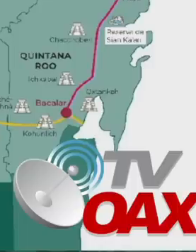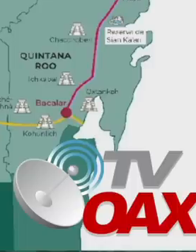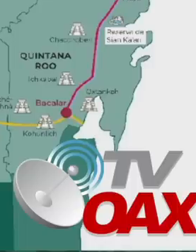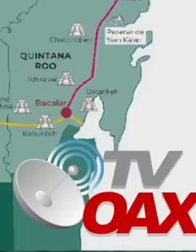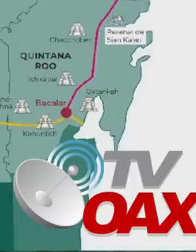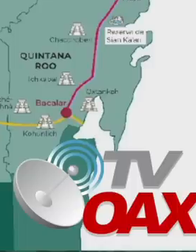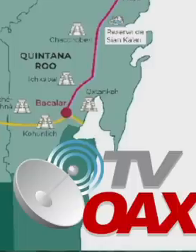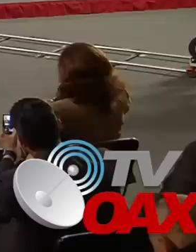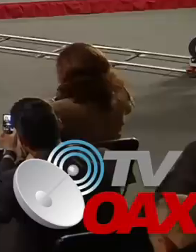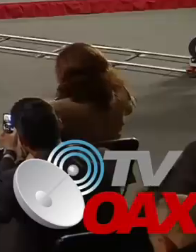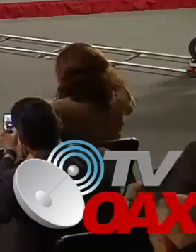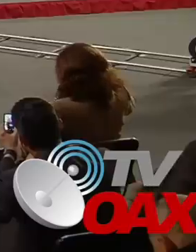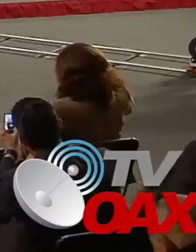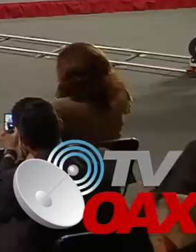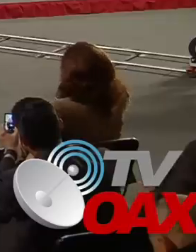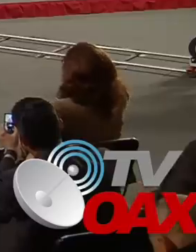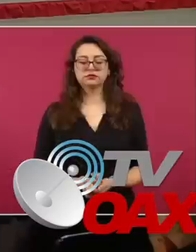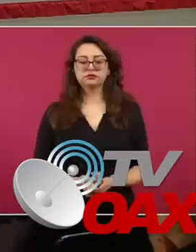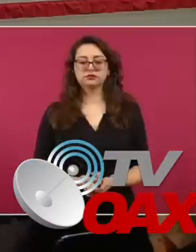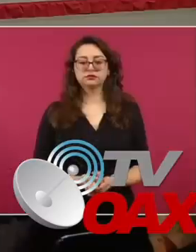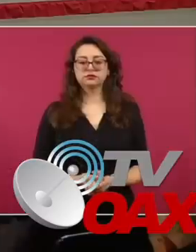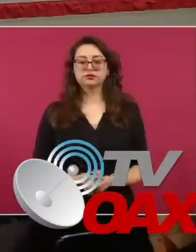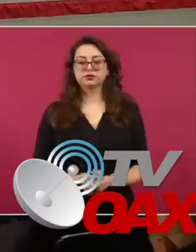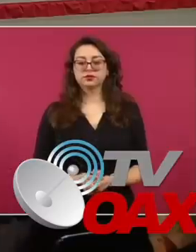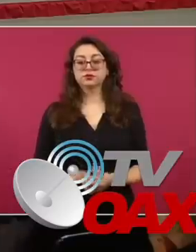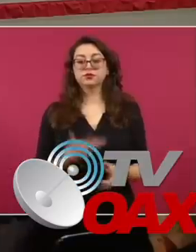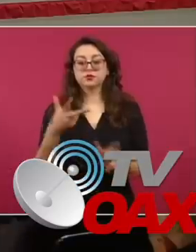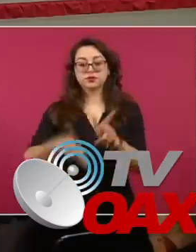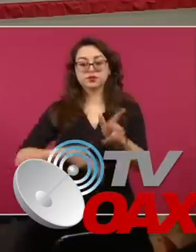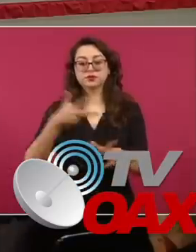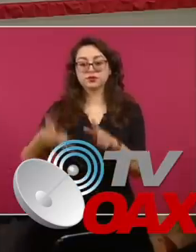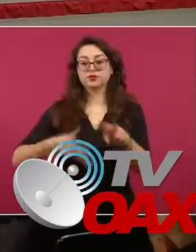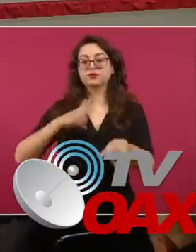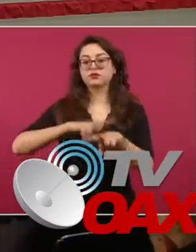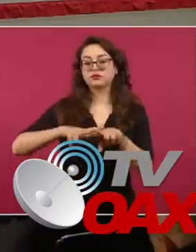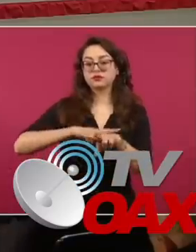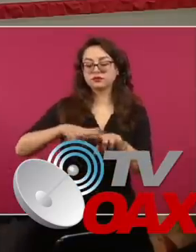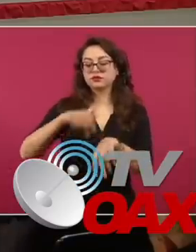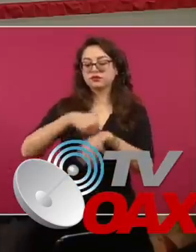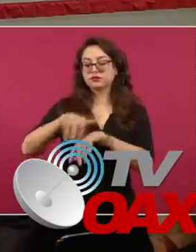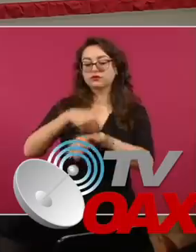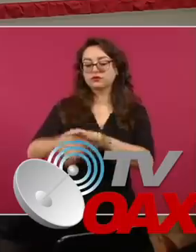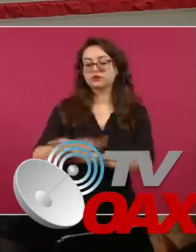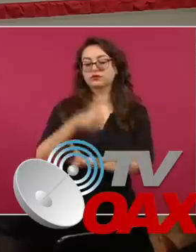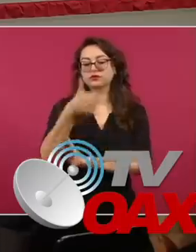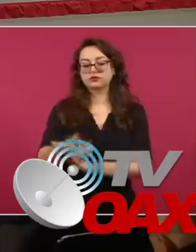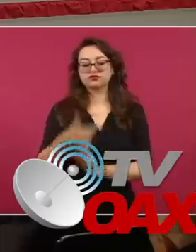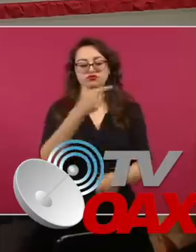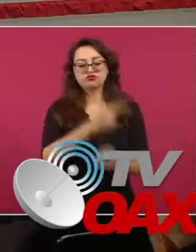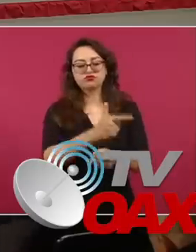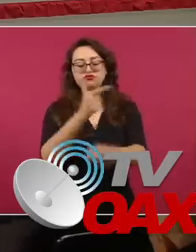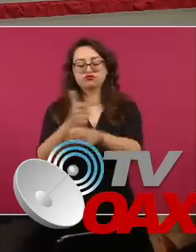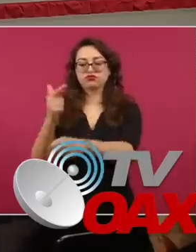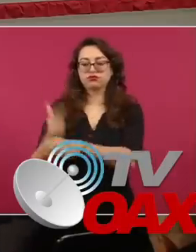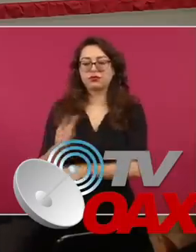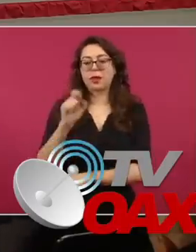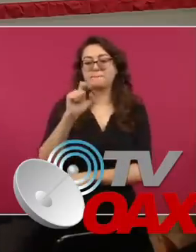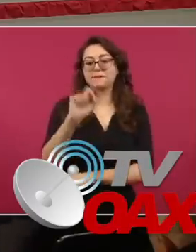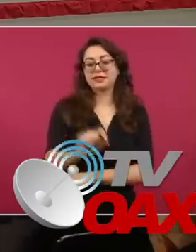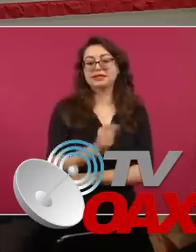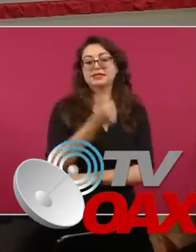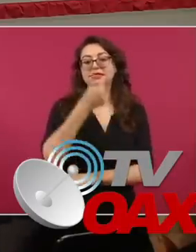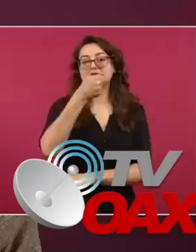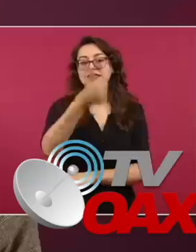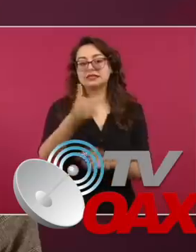material arqueológico. En el tramo 6 recuperamos 21 rasgos naturales asociados al paisaje, sobre